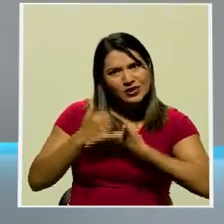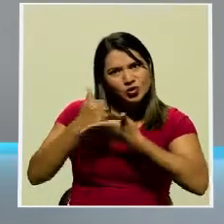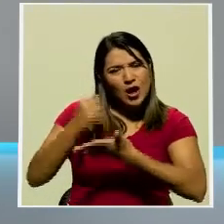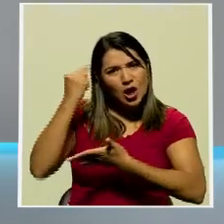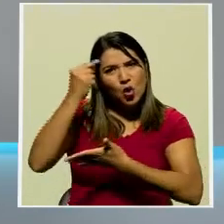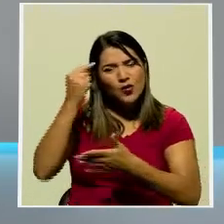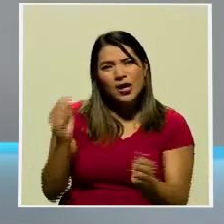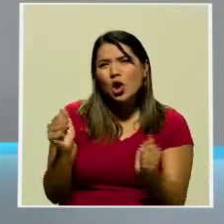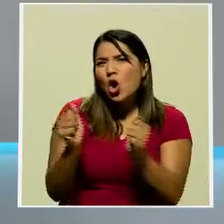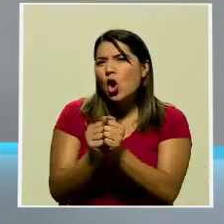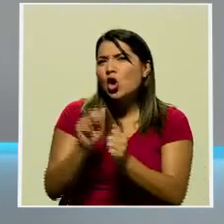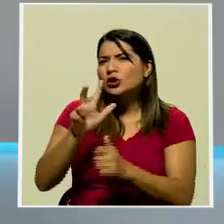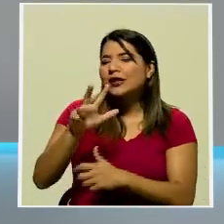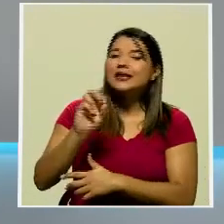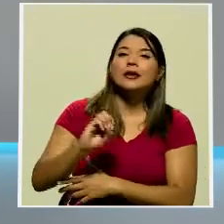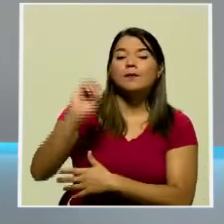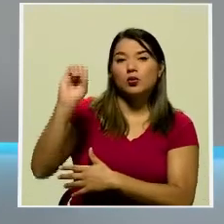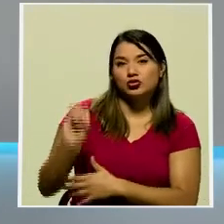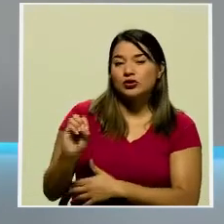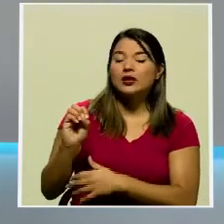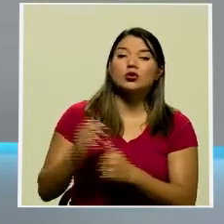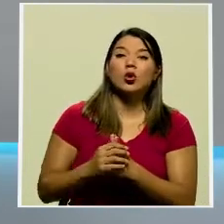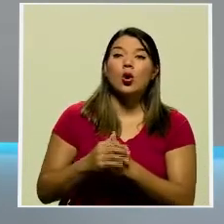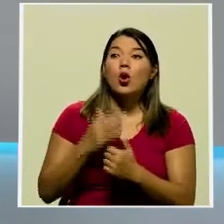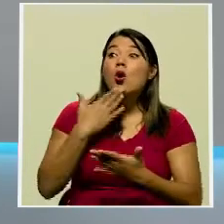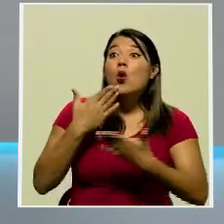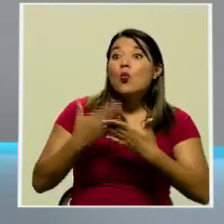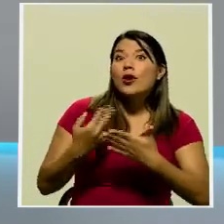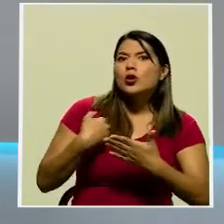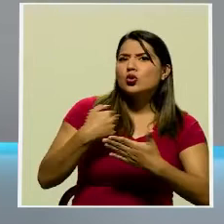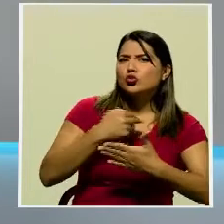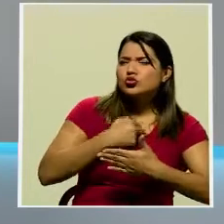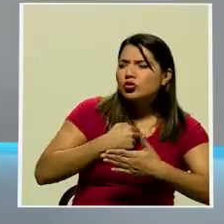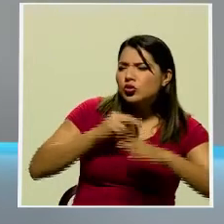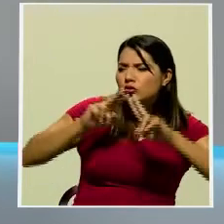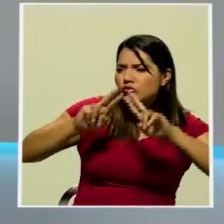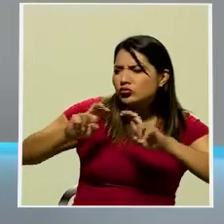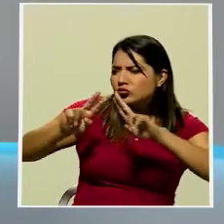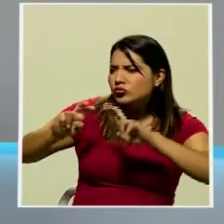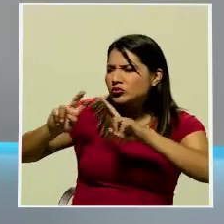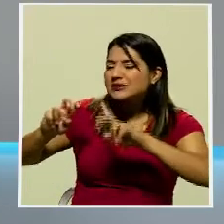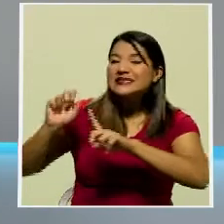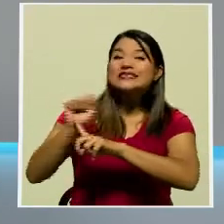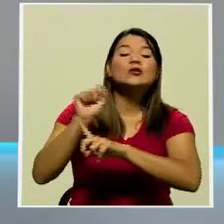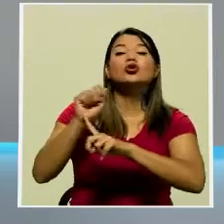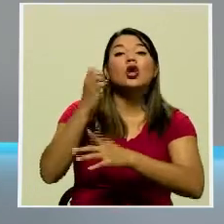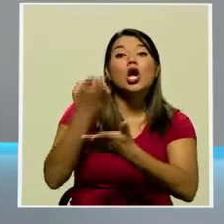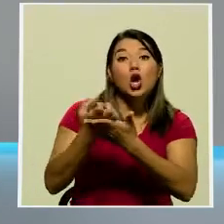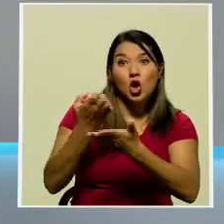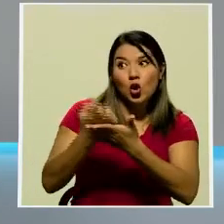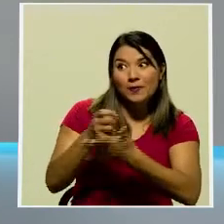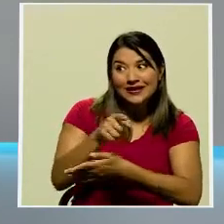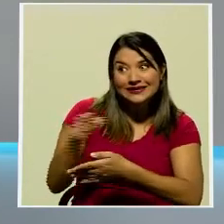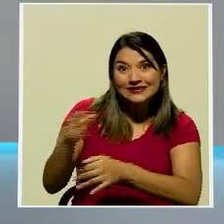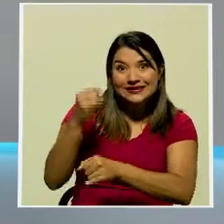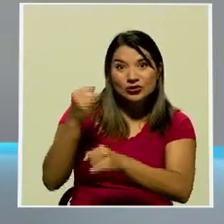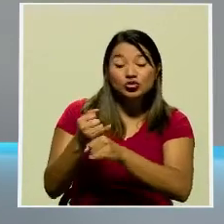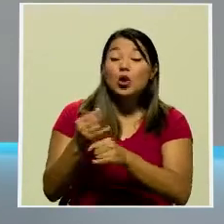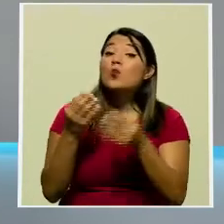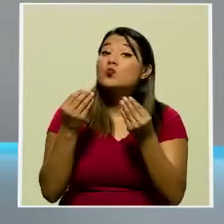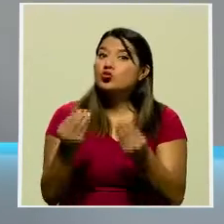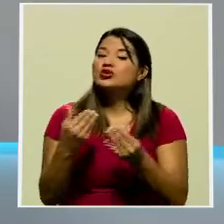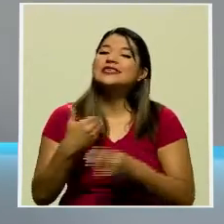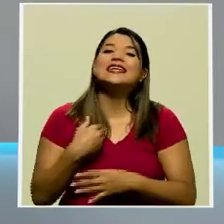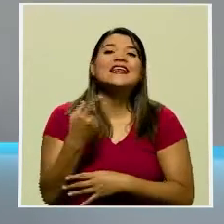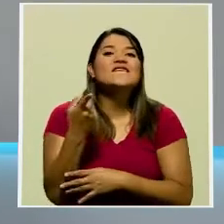Bueno, analizando la condición económica de estas empresas, hay muchas que tienen un déficit y que probablemente, si se aprueba este proyecto de ley,